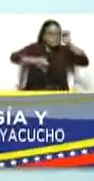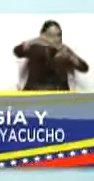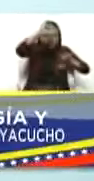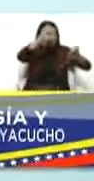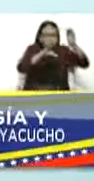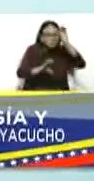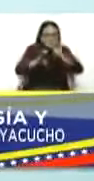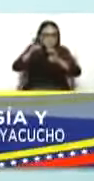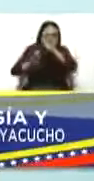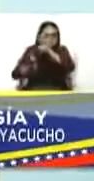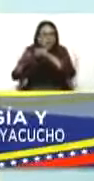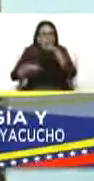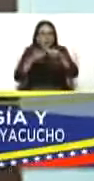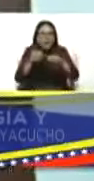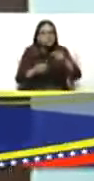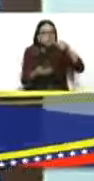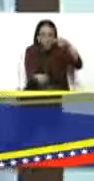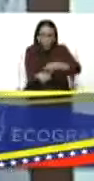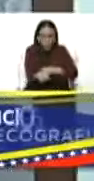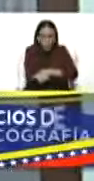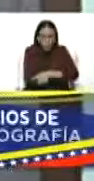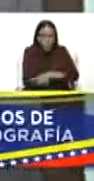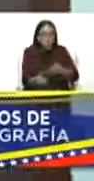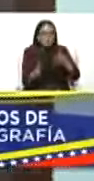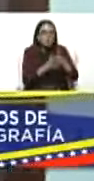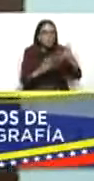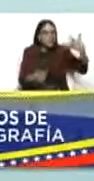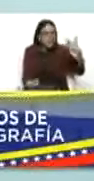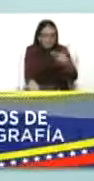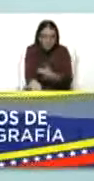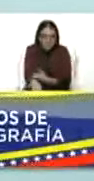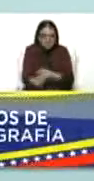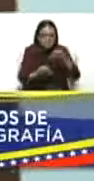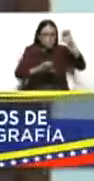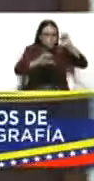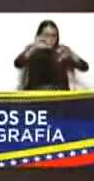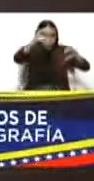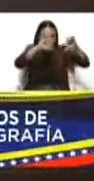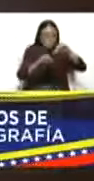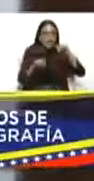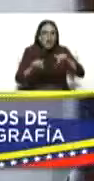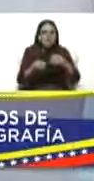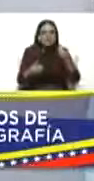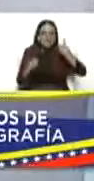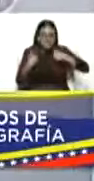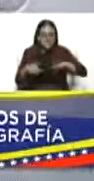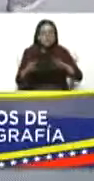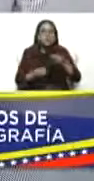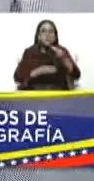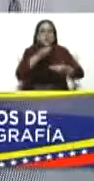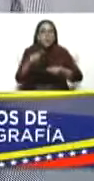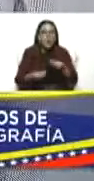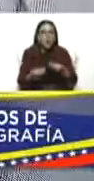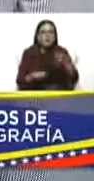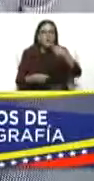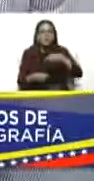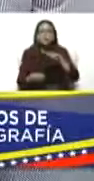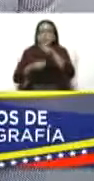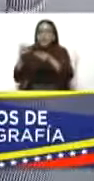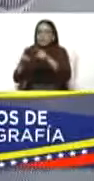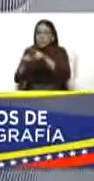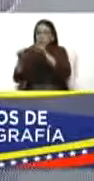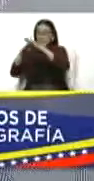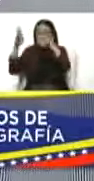fármacos químicos. Correcto. Esta es la campana donde se va a administrar o se va